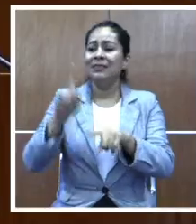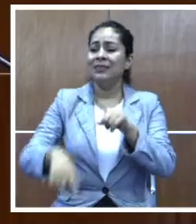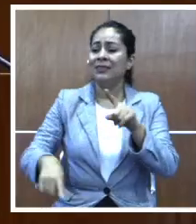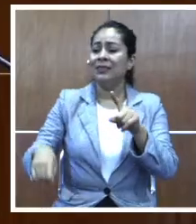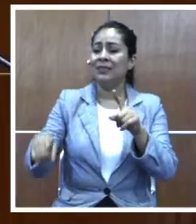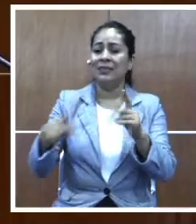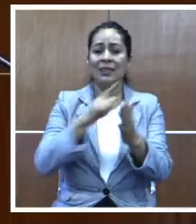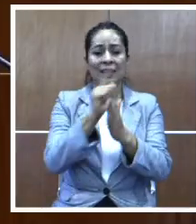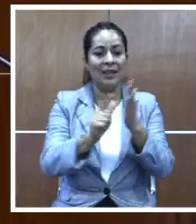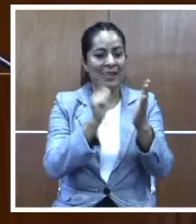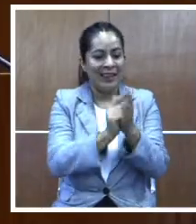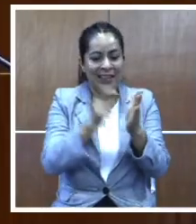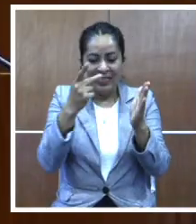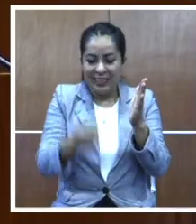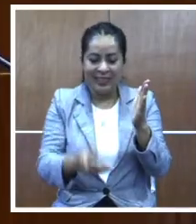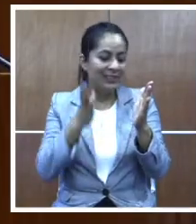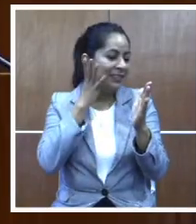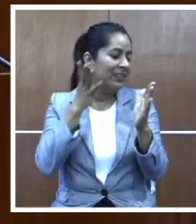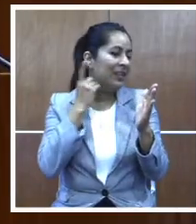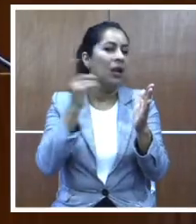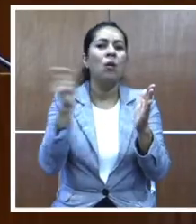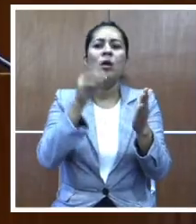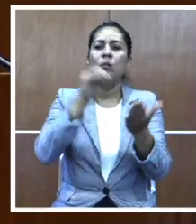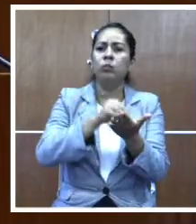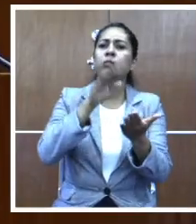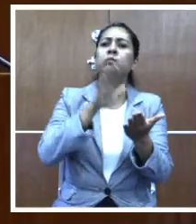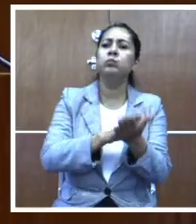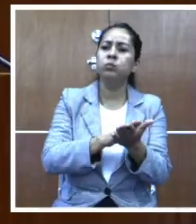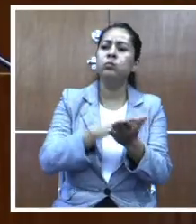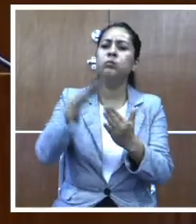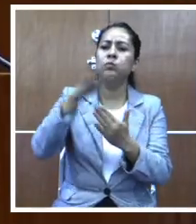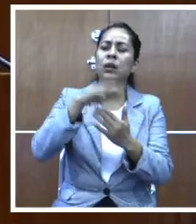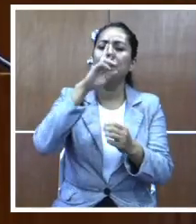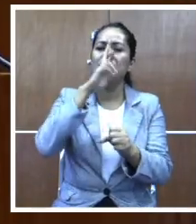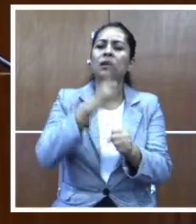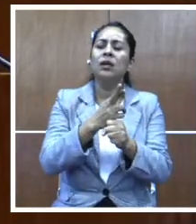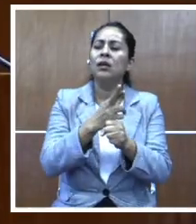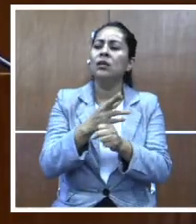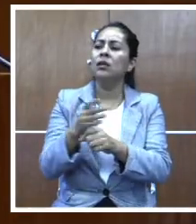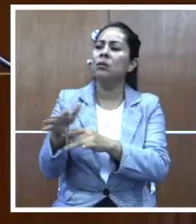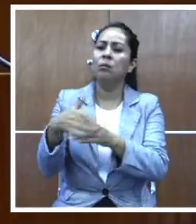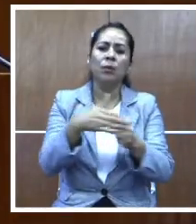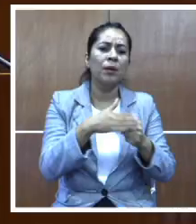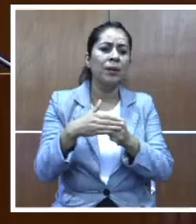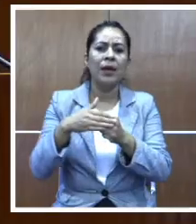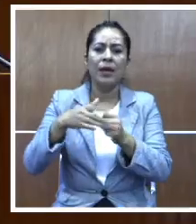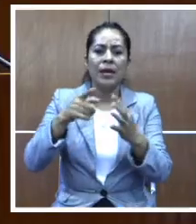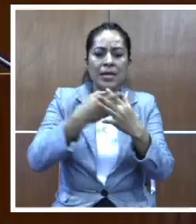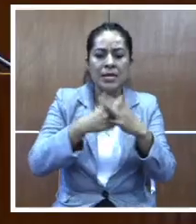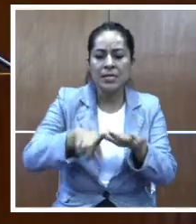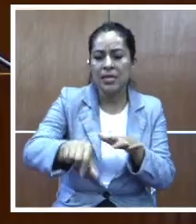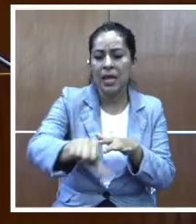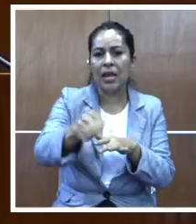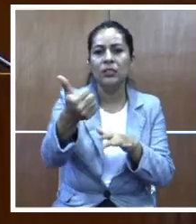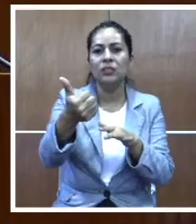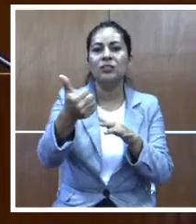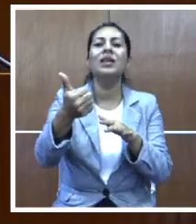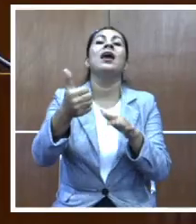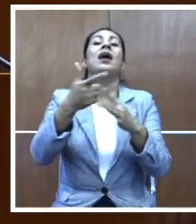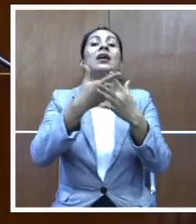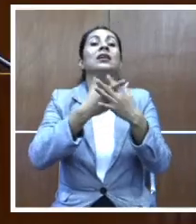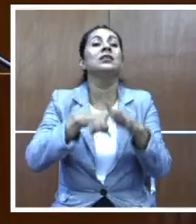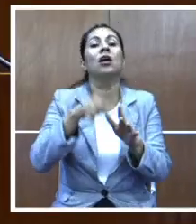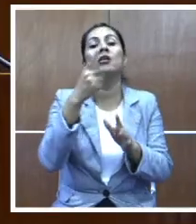soberanía de este poder cuando se nos cita a través de la mesa directiva iniciar a las 11 y estamos iniciando 2,